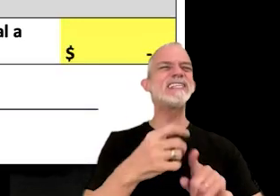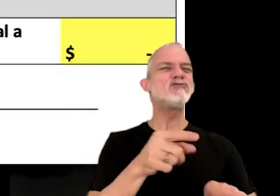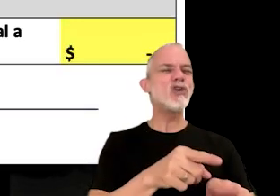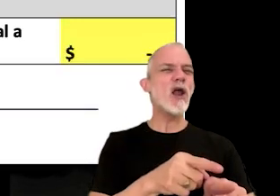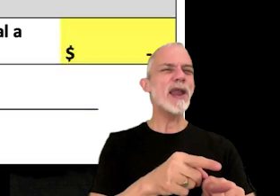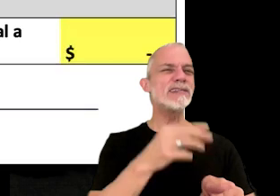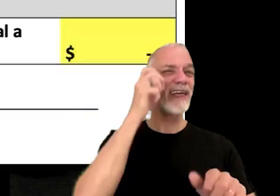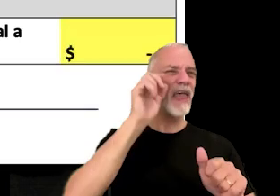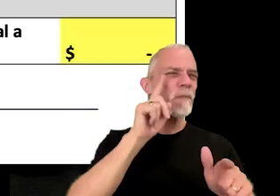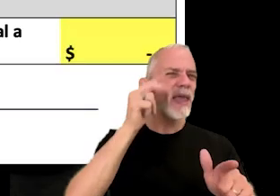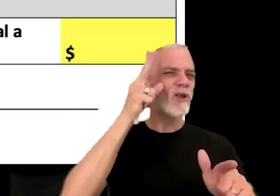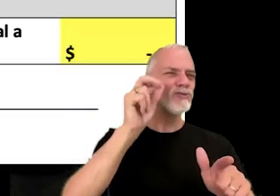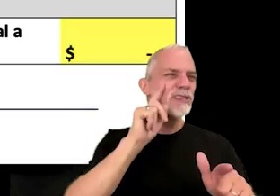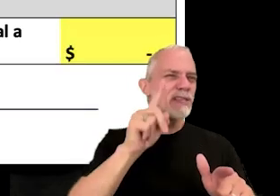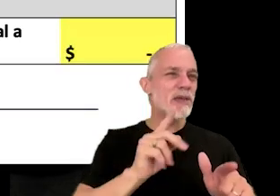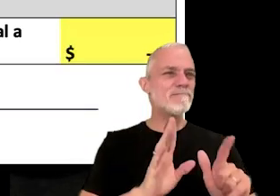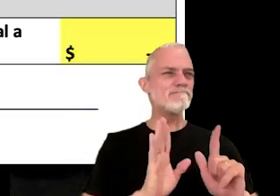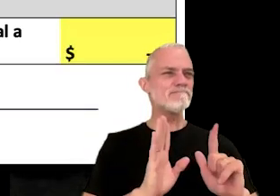retenciones